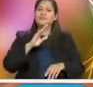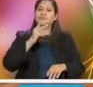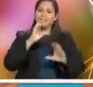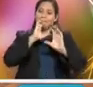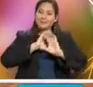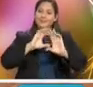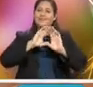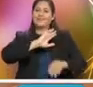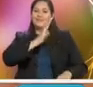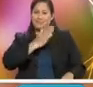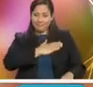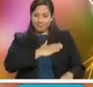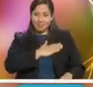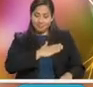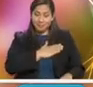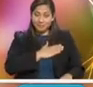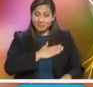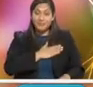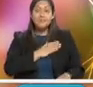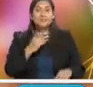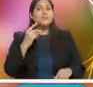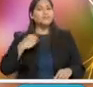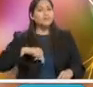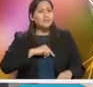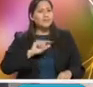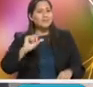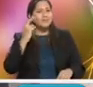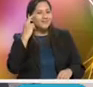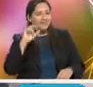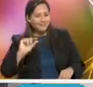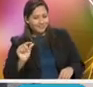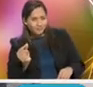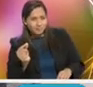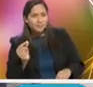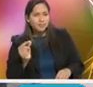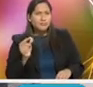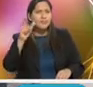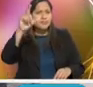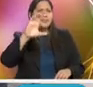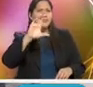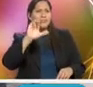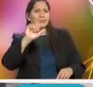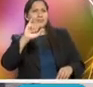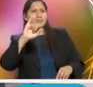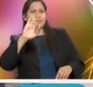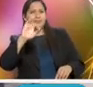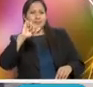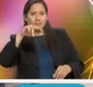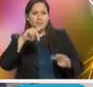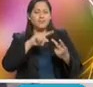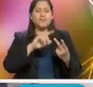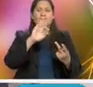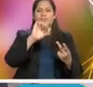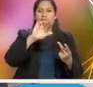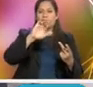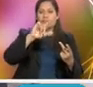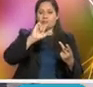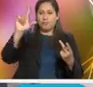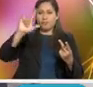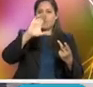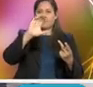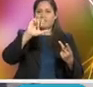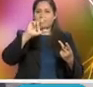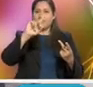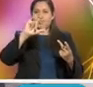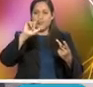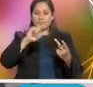empezó a programar la música y ya escuchábamos por ahí a los demos de Caifanes, de los Fabulosos Cadillacs, de los Amantes de